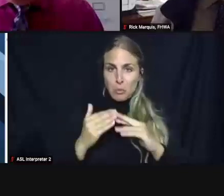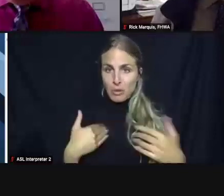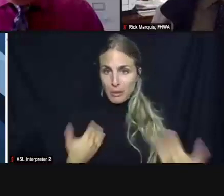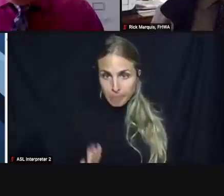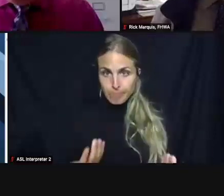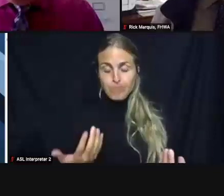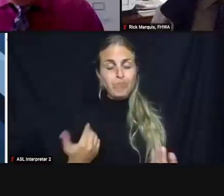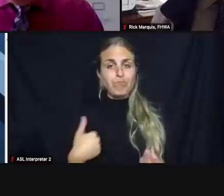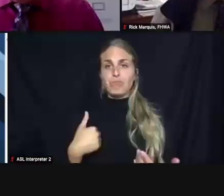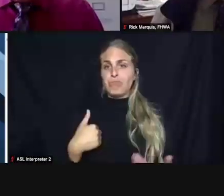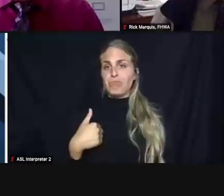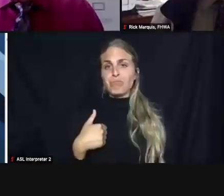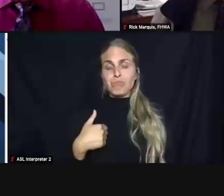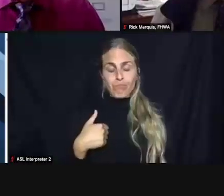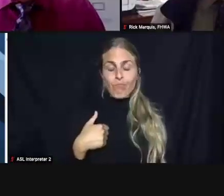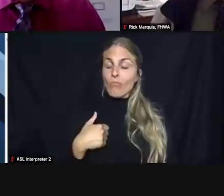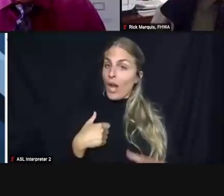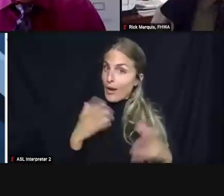justicia social.